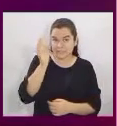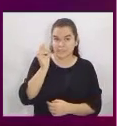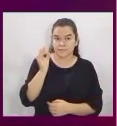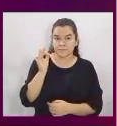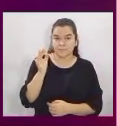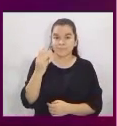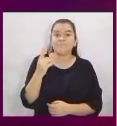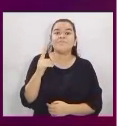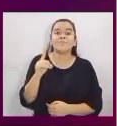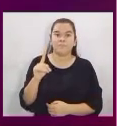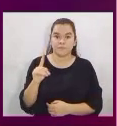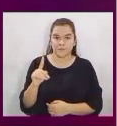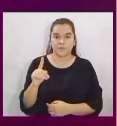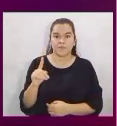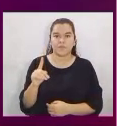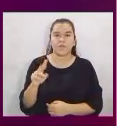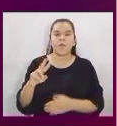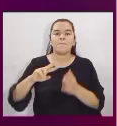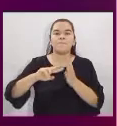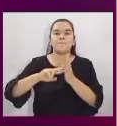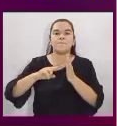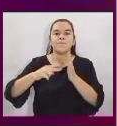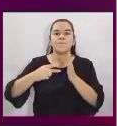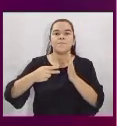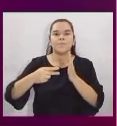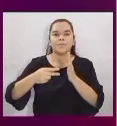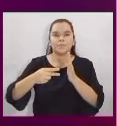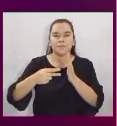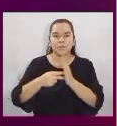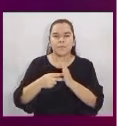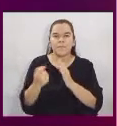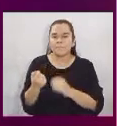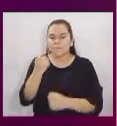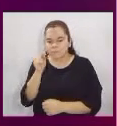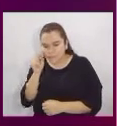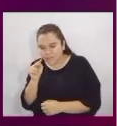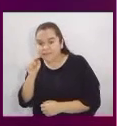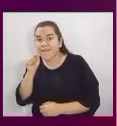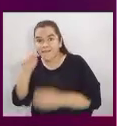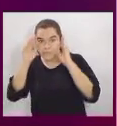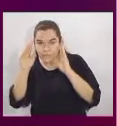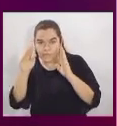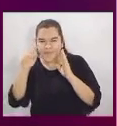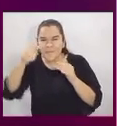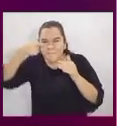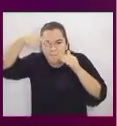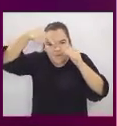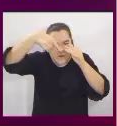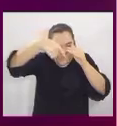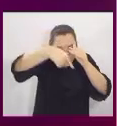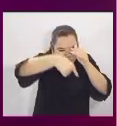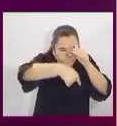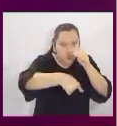en las distintas especialidades, pero se ciñen al problema presentado primero